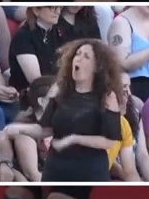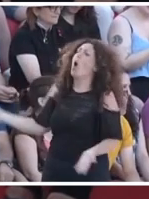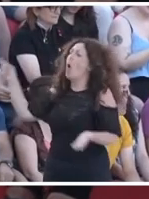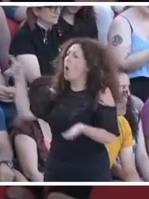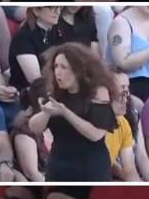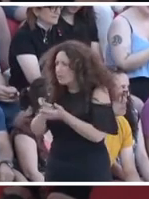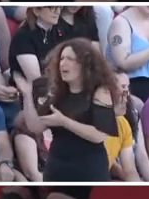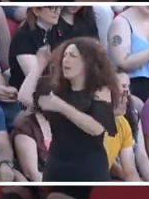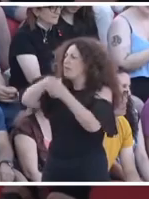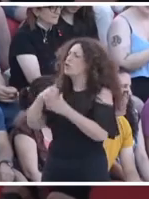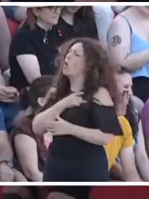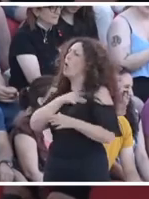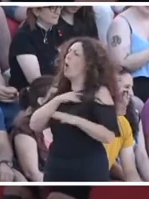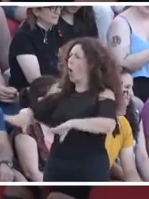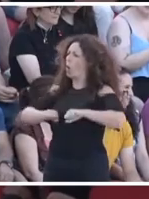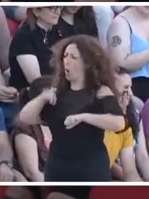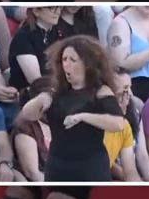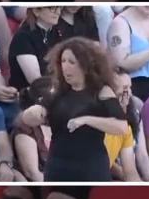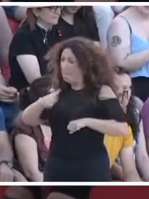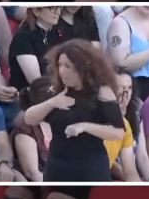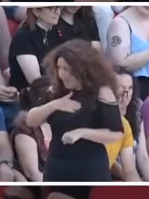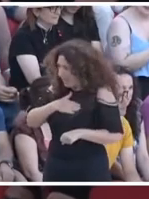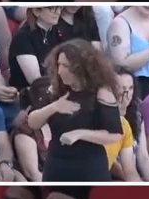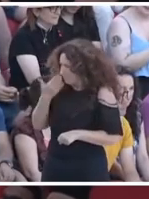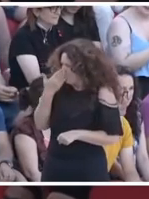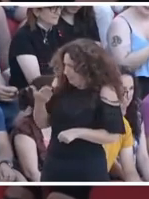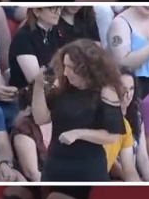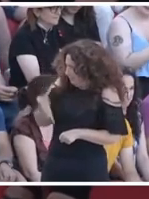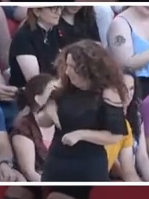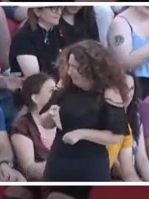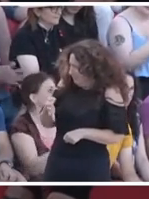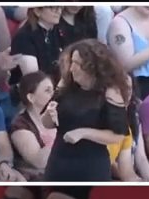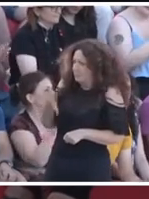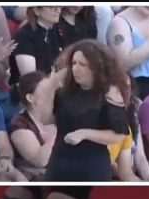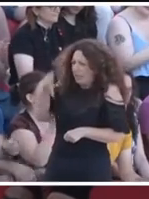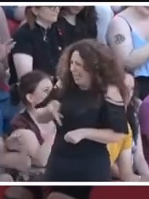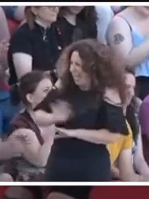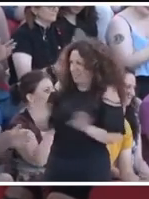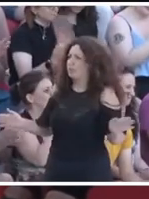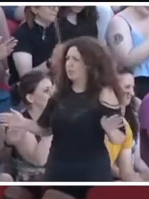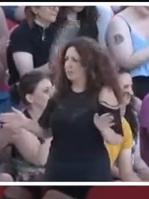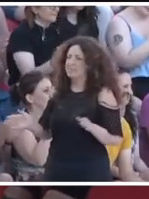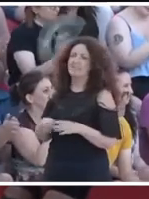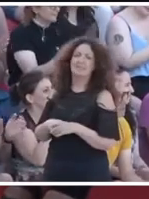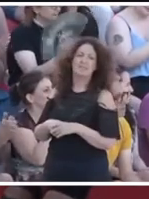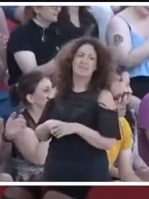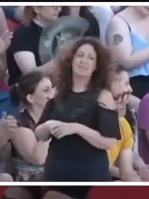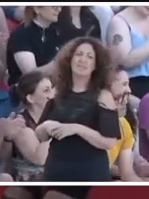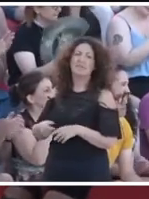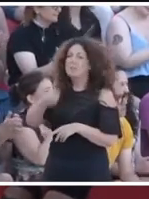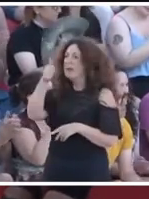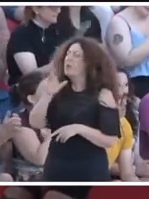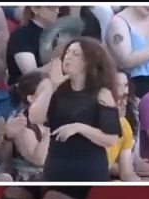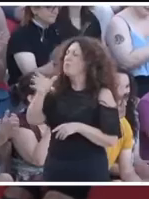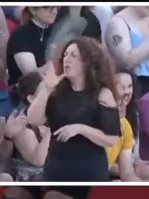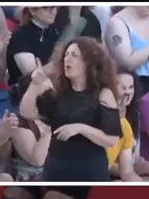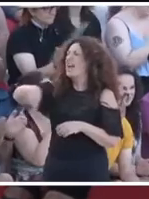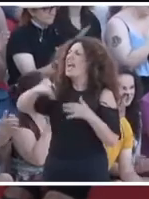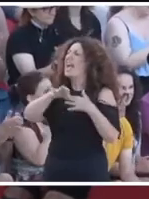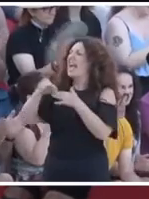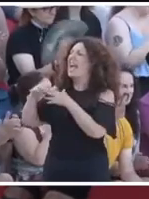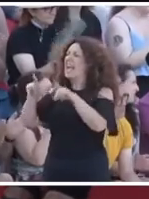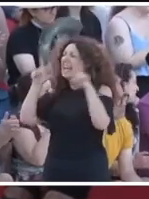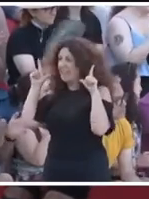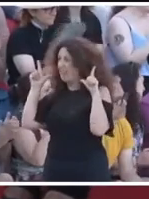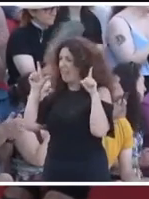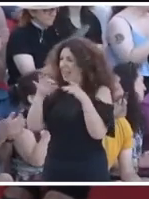entrar en la Moncloa. Ese es el verdadero riesgo, compañeros y compañeras. Sobre todo porque tienen un líder, ya se